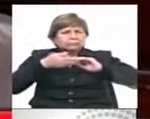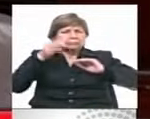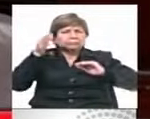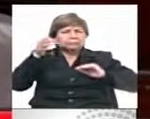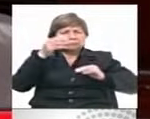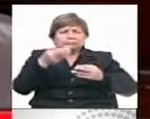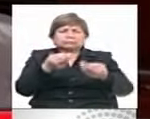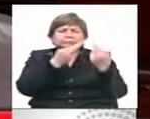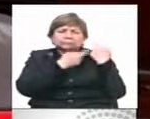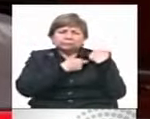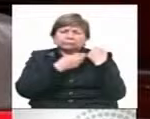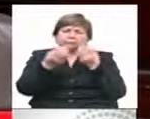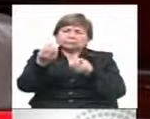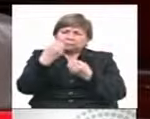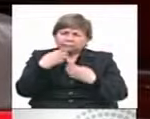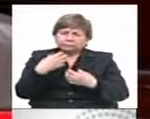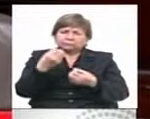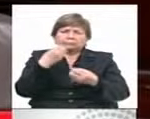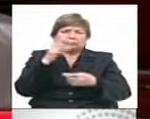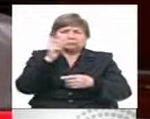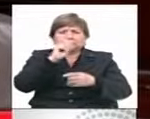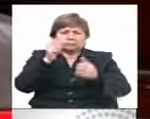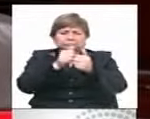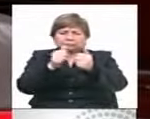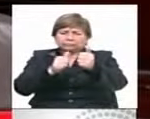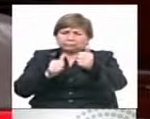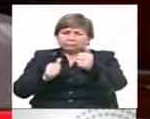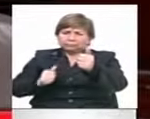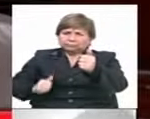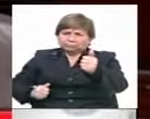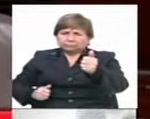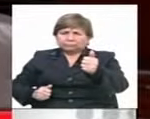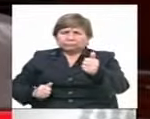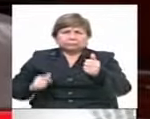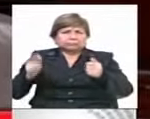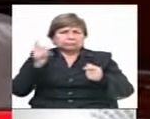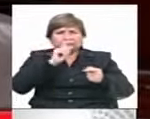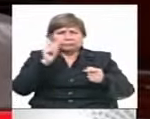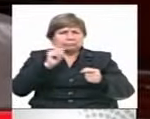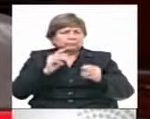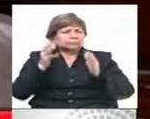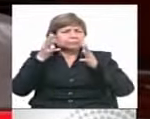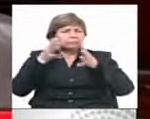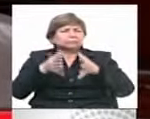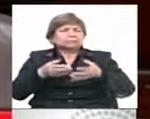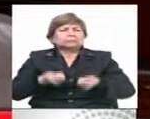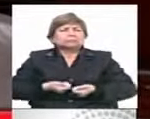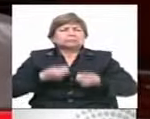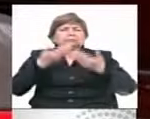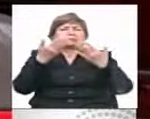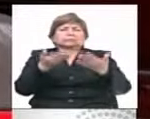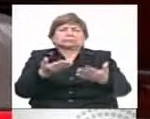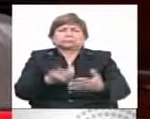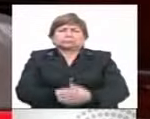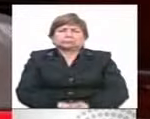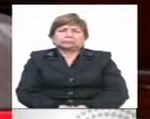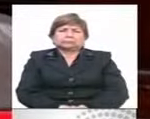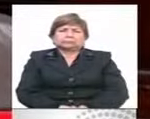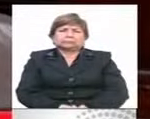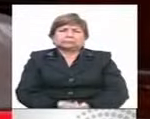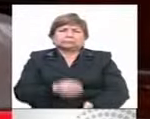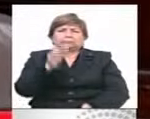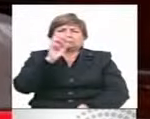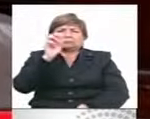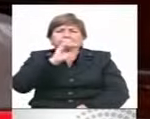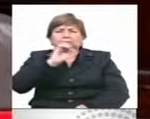han encomendado a no retroceder, a no claudicar y a no entregarse a la derecha